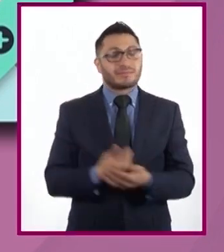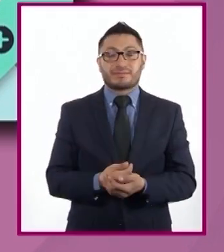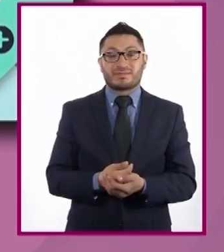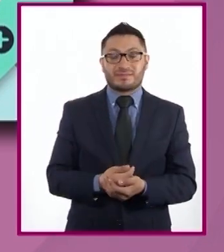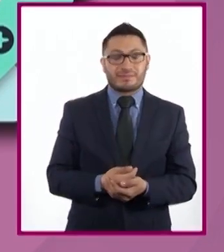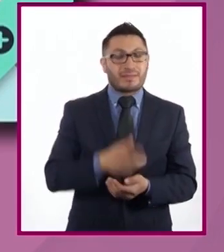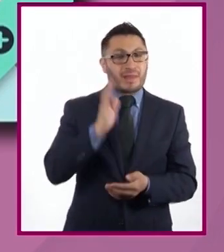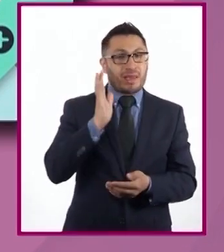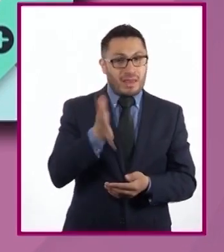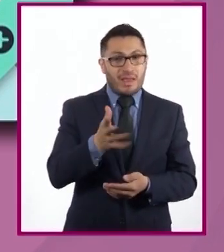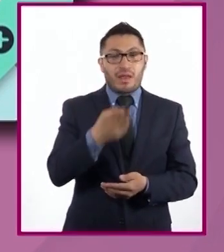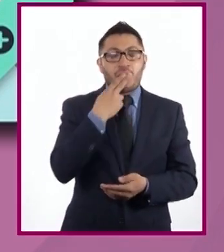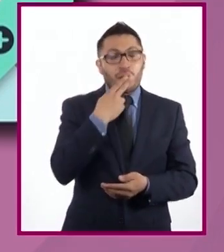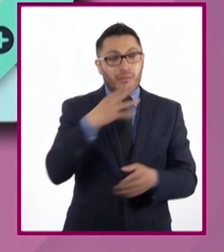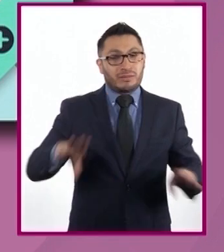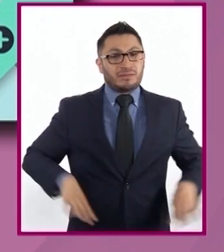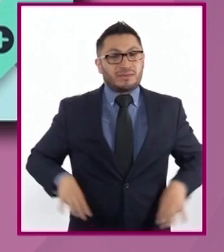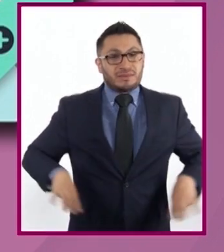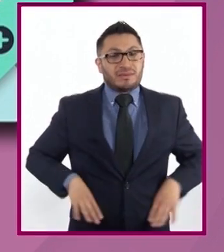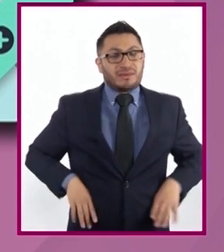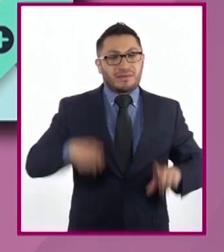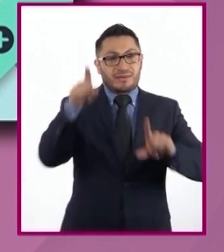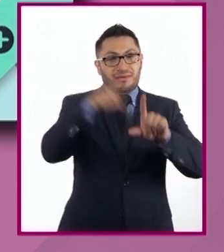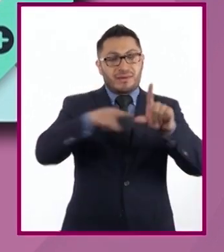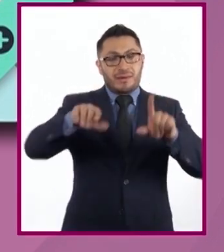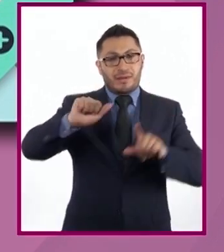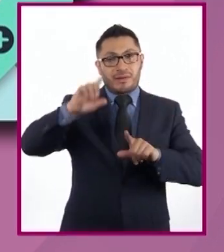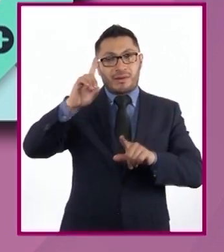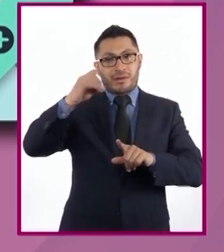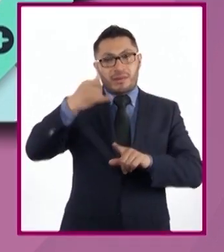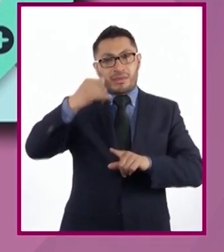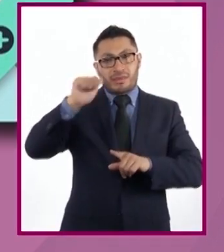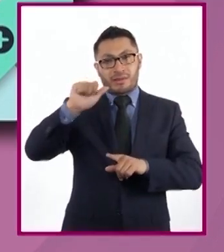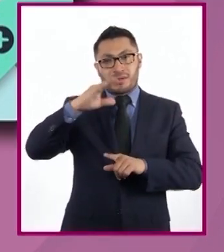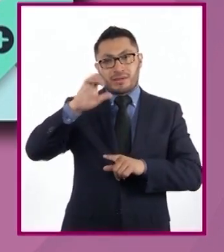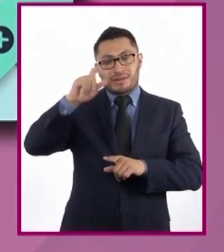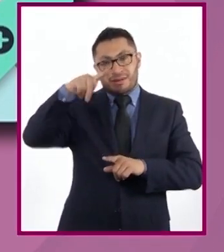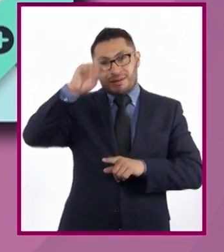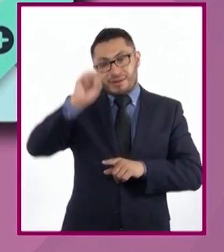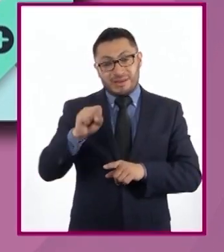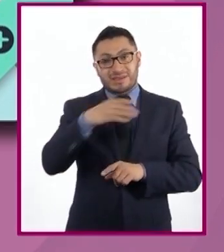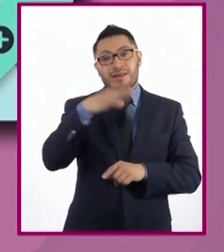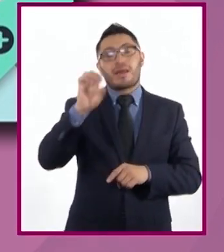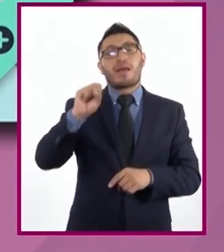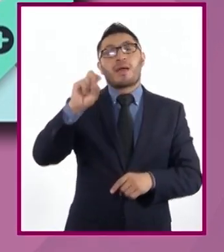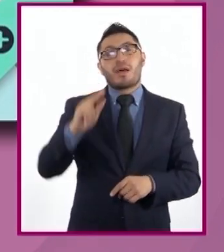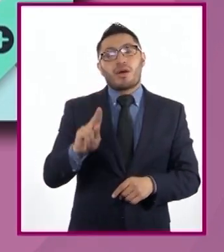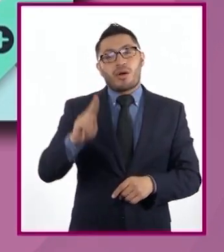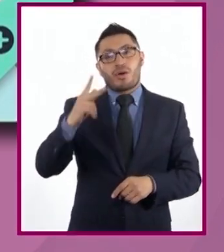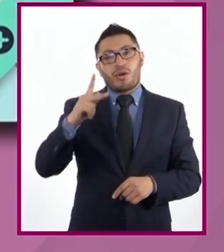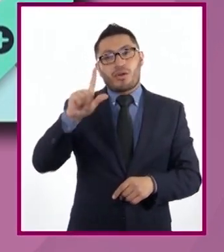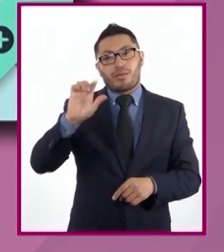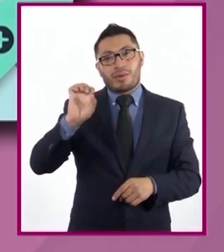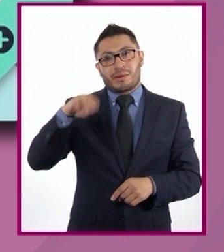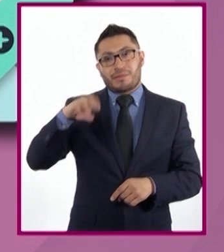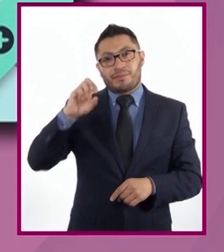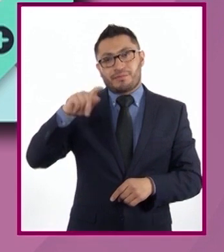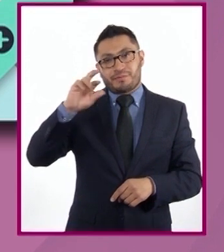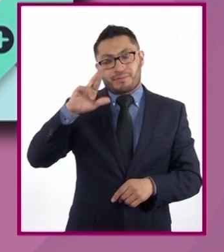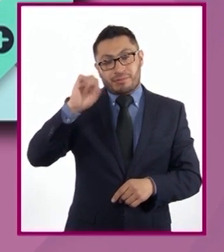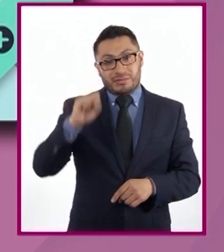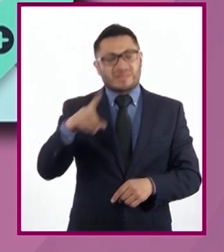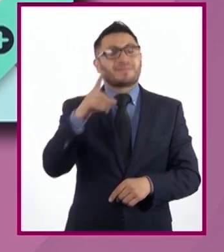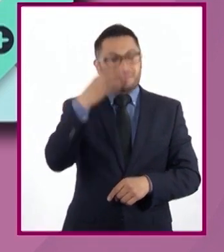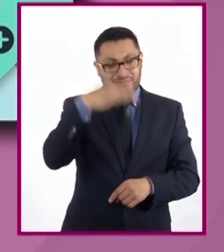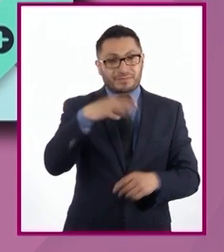Haremos uso de las características de los ángulos adyacentes suplementarios. Sabemos que estos ángulos juntos deben sumar 180